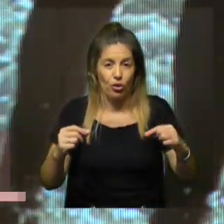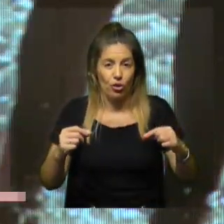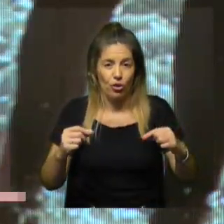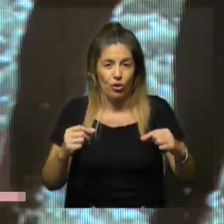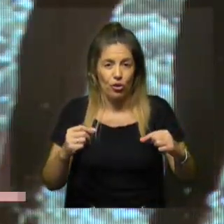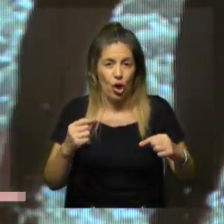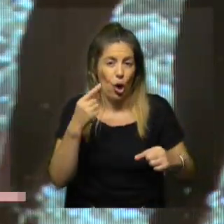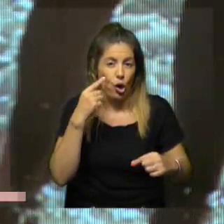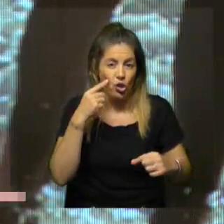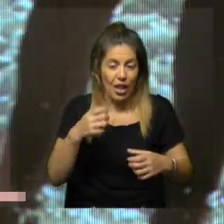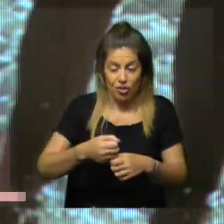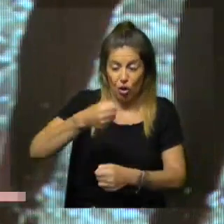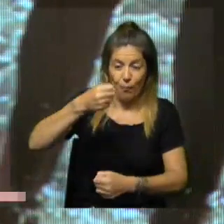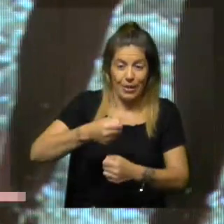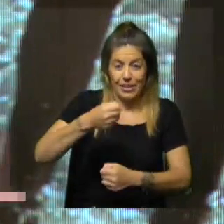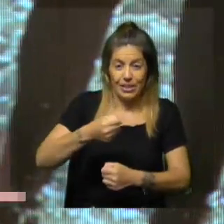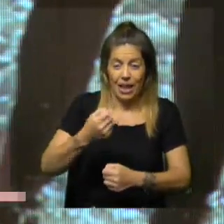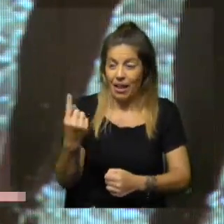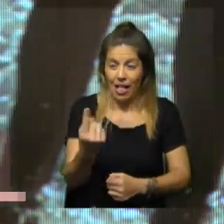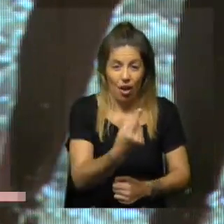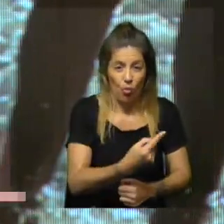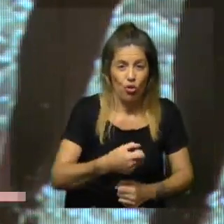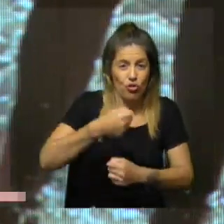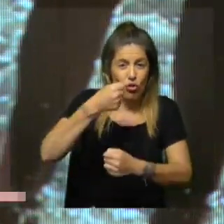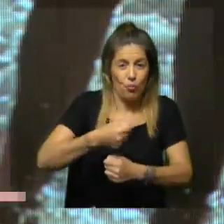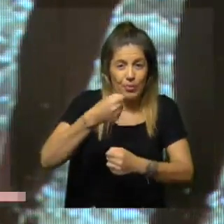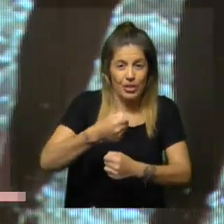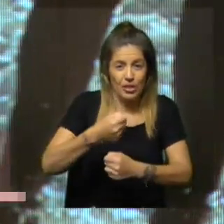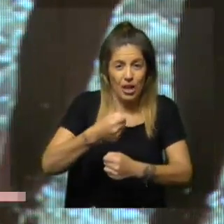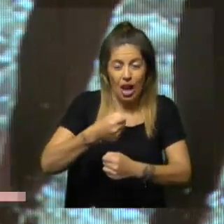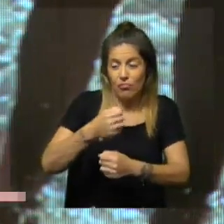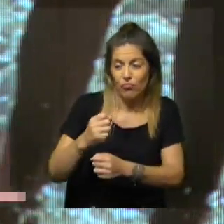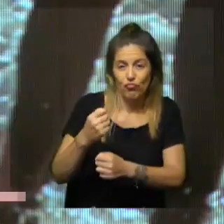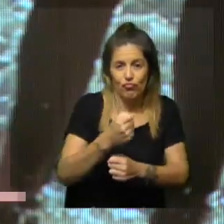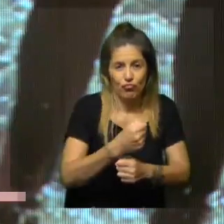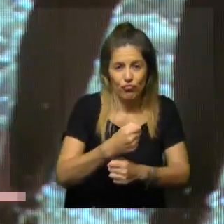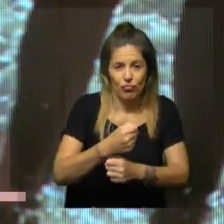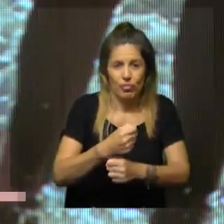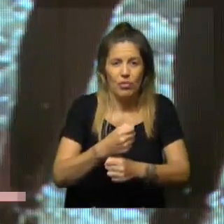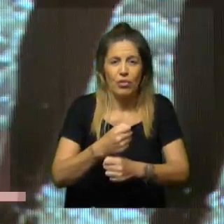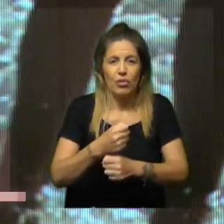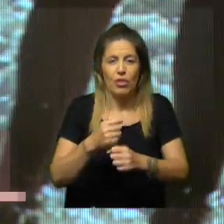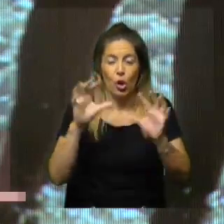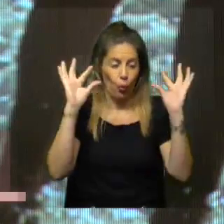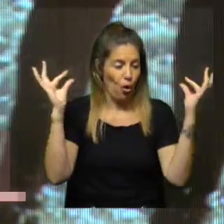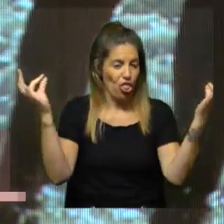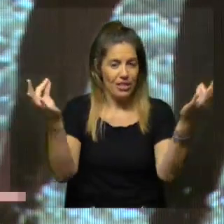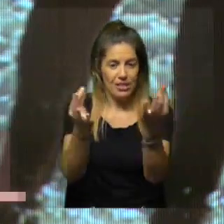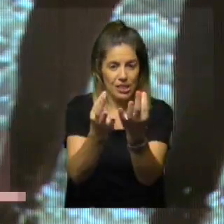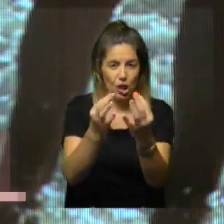la sombrilla personal, nunca había visto. El paraguas, la sombrilla, claro. Y como con un bordecito así como de